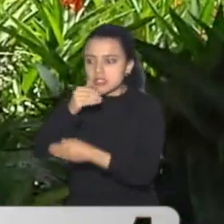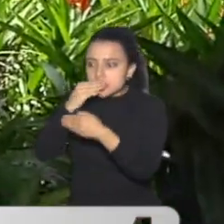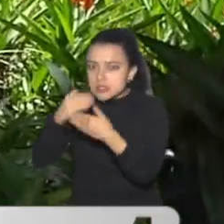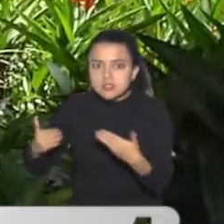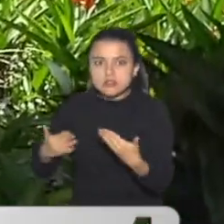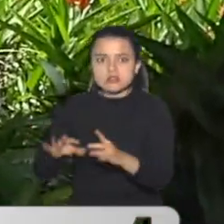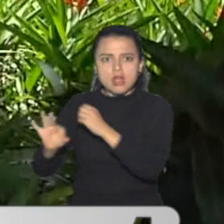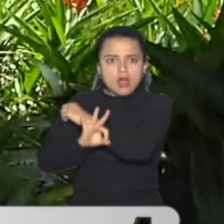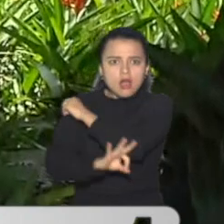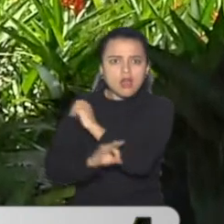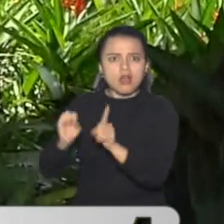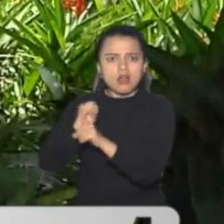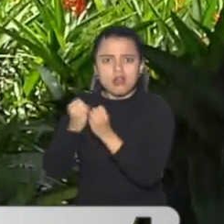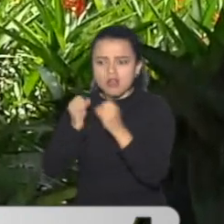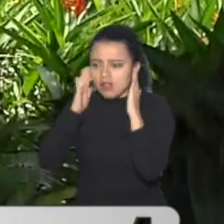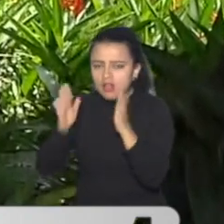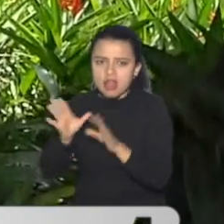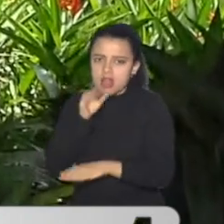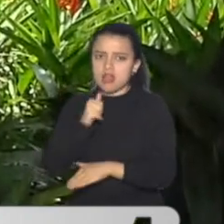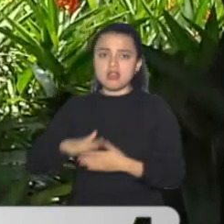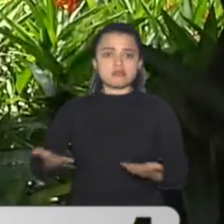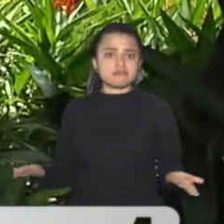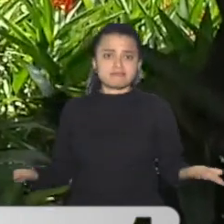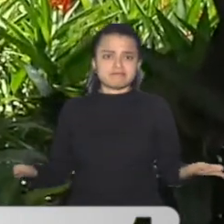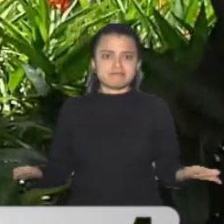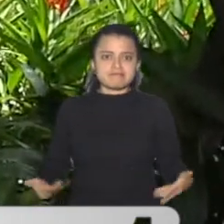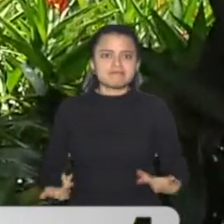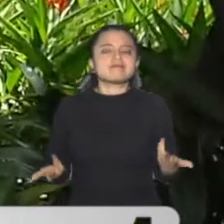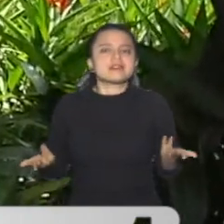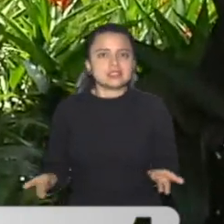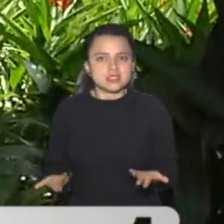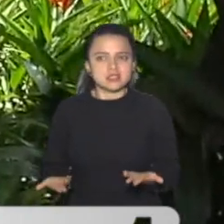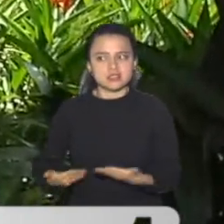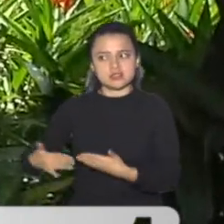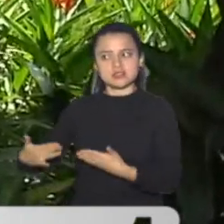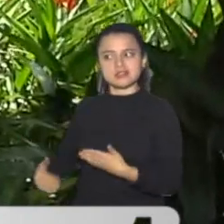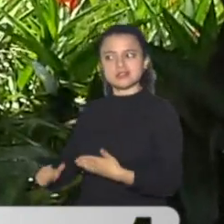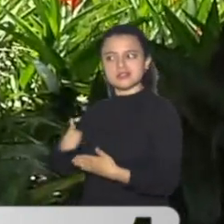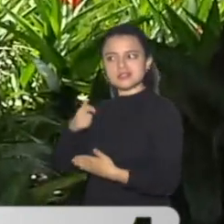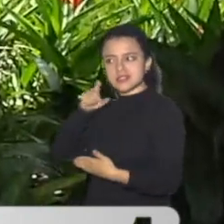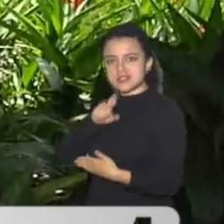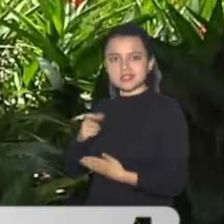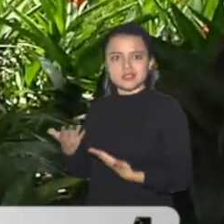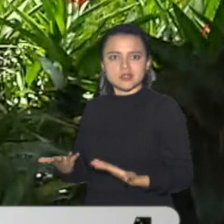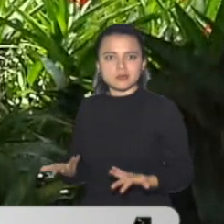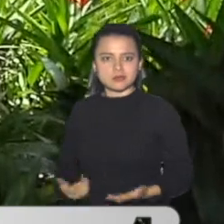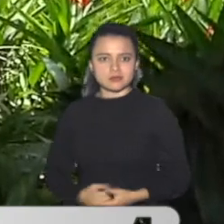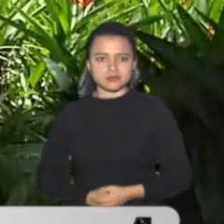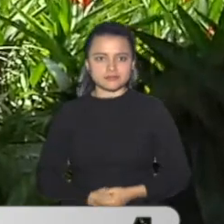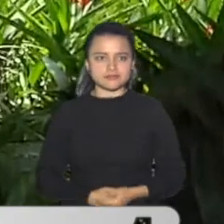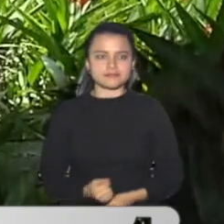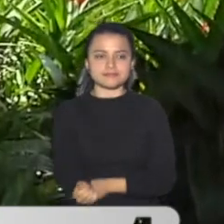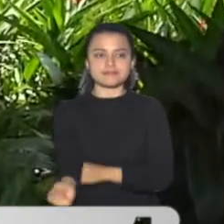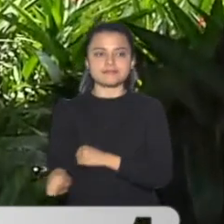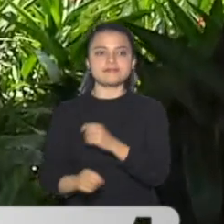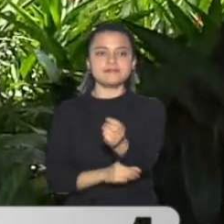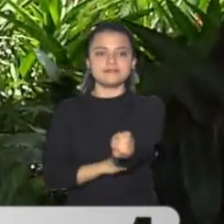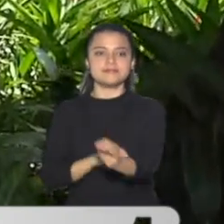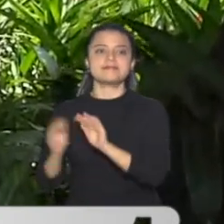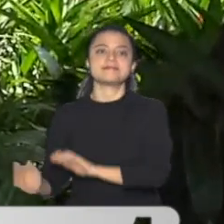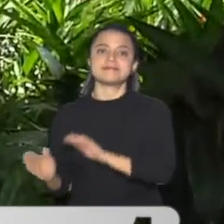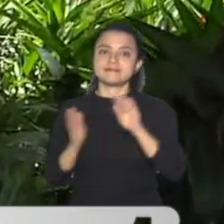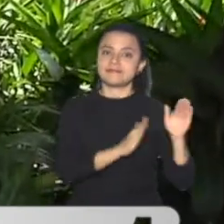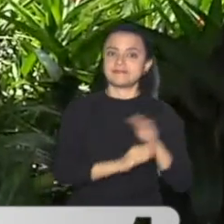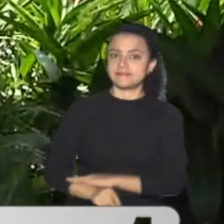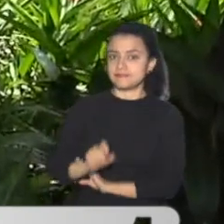atención psicológica ante el trauma que sufrieron por este abuso sexual por parte de alias manolo y en otras noticias de antioquia las 11 11